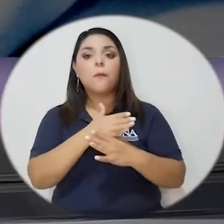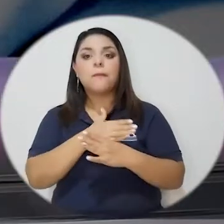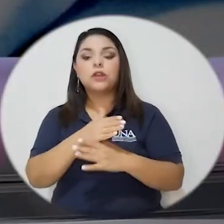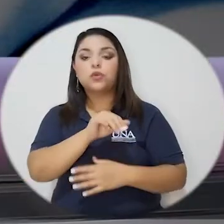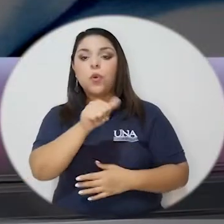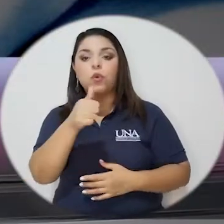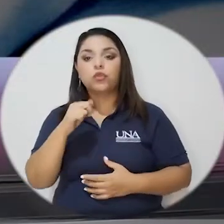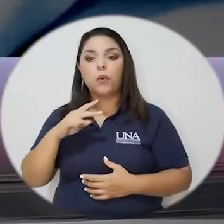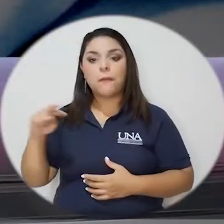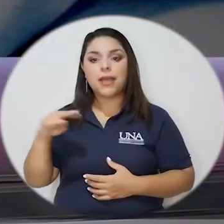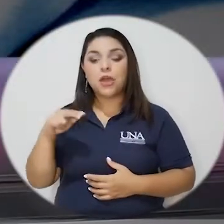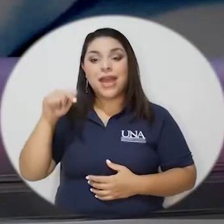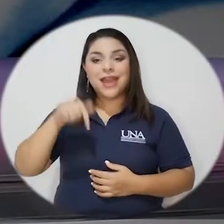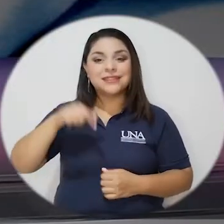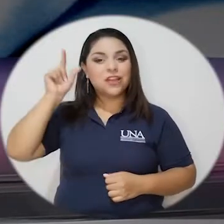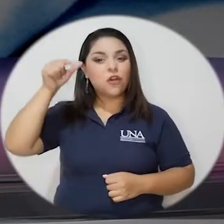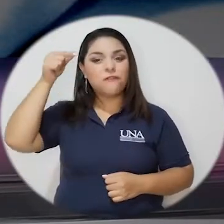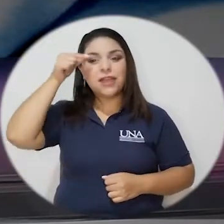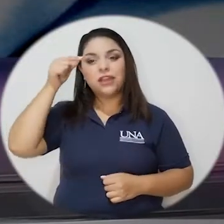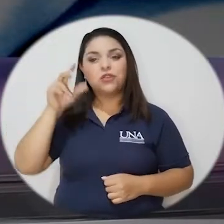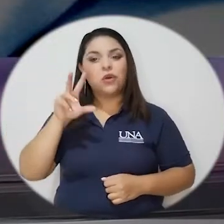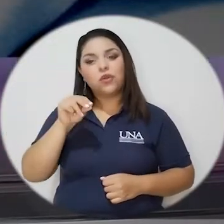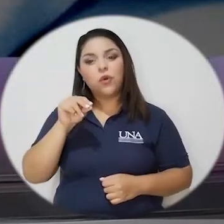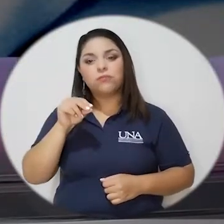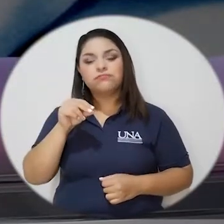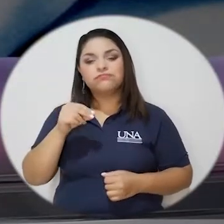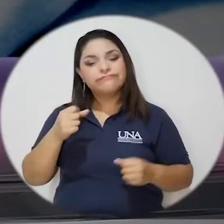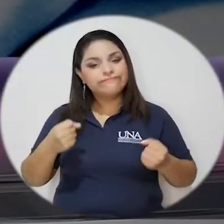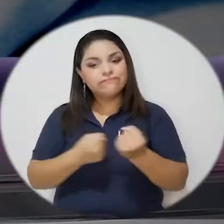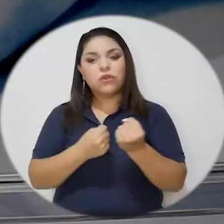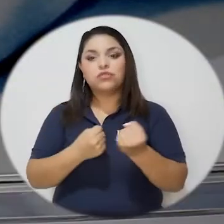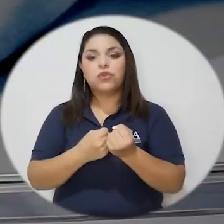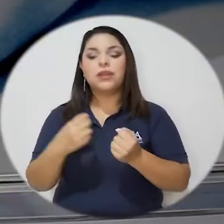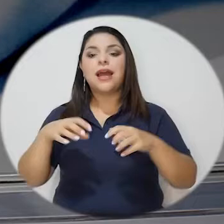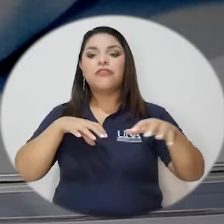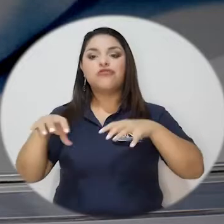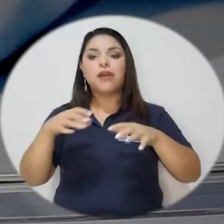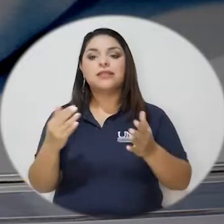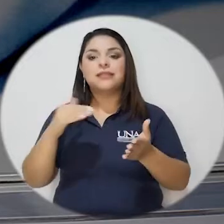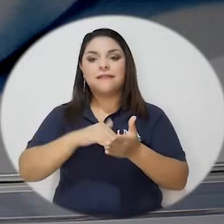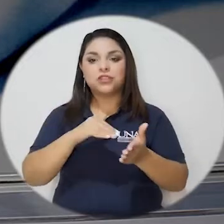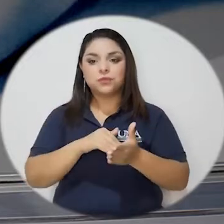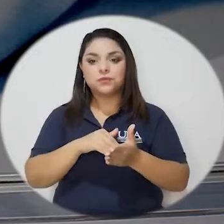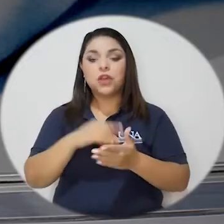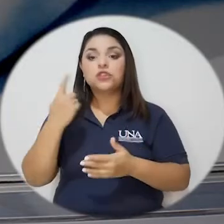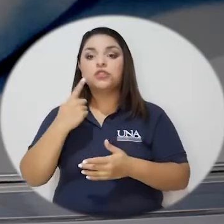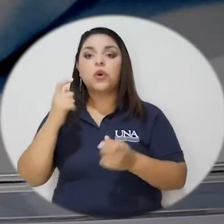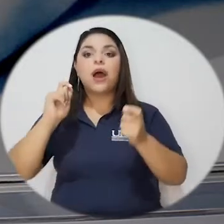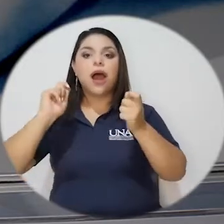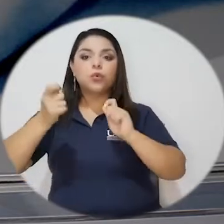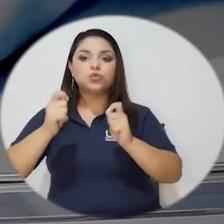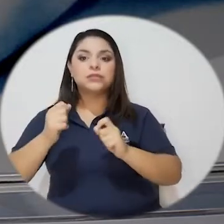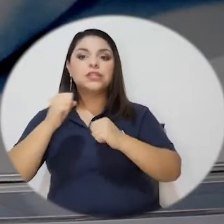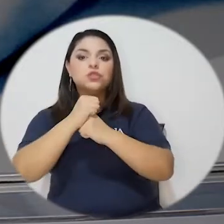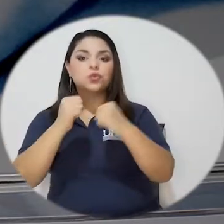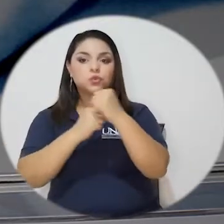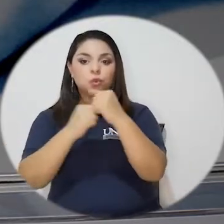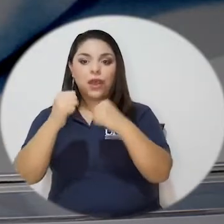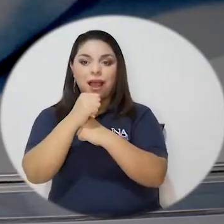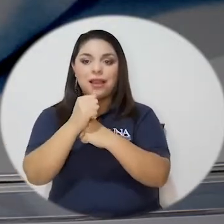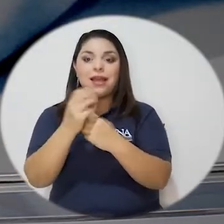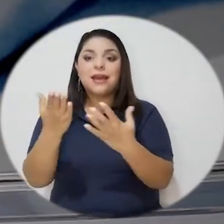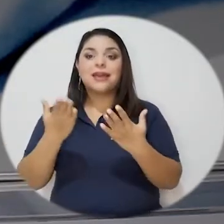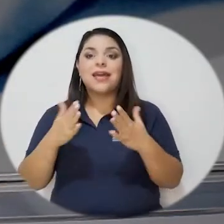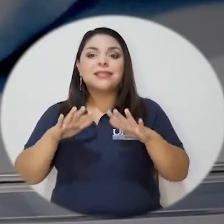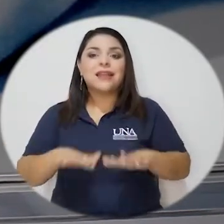otros colegas, estimado Mariel, de que este gobierno no le apostó a la reactivación. Este gobierno le apostó al ajuste